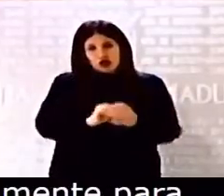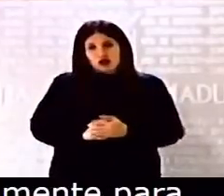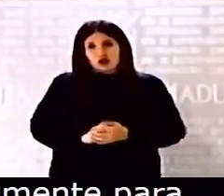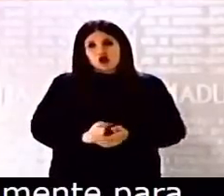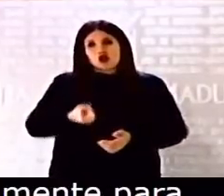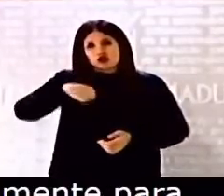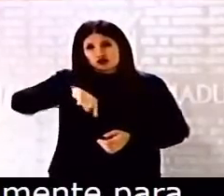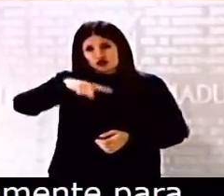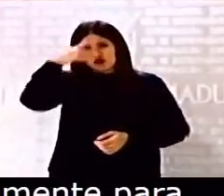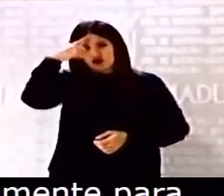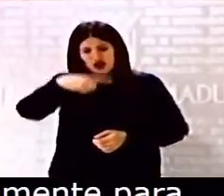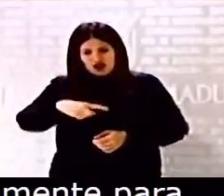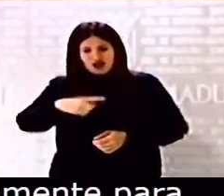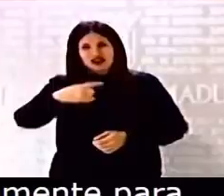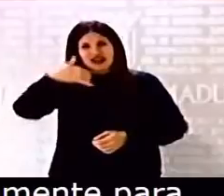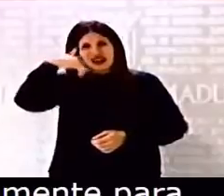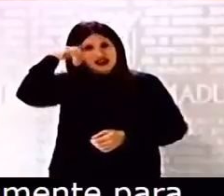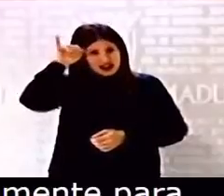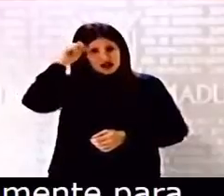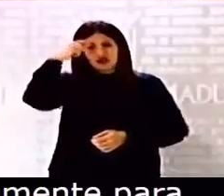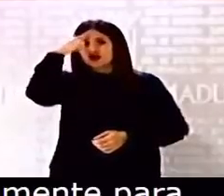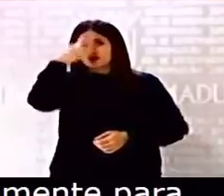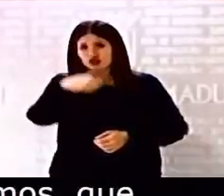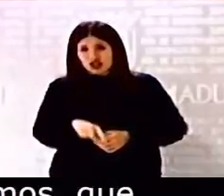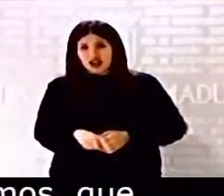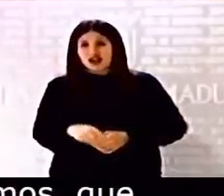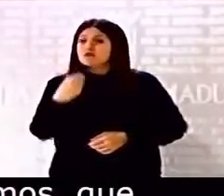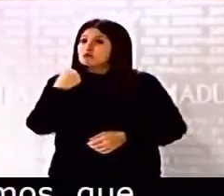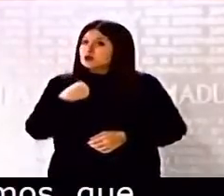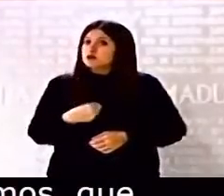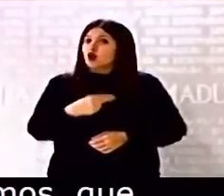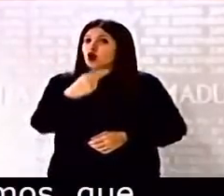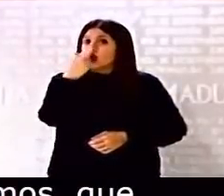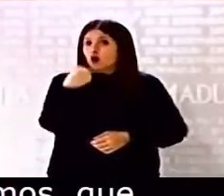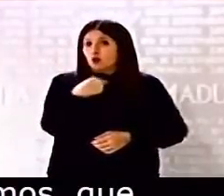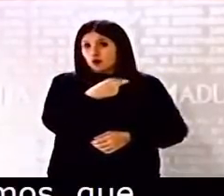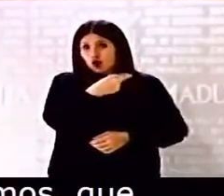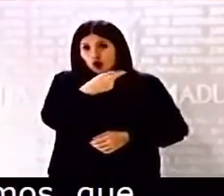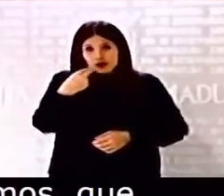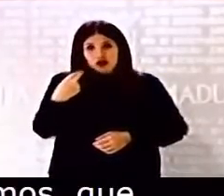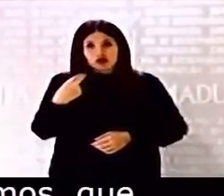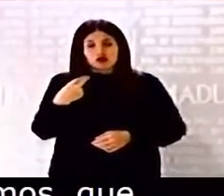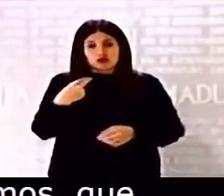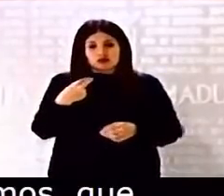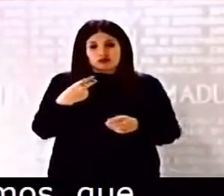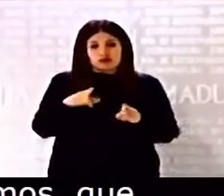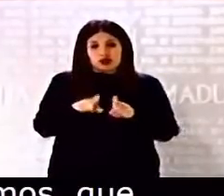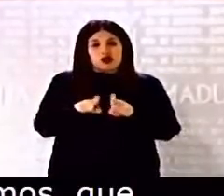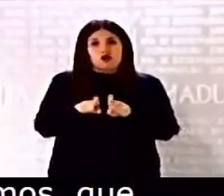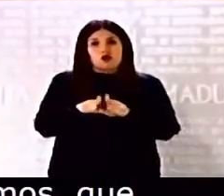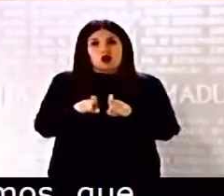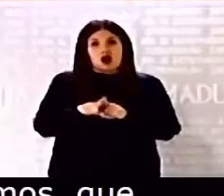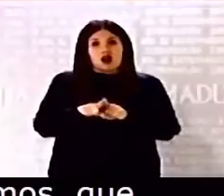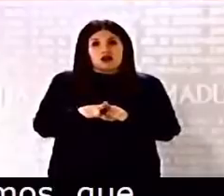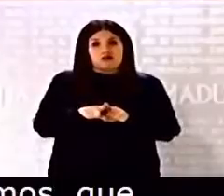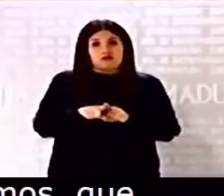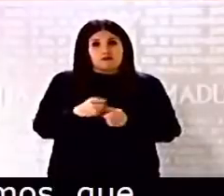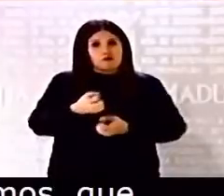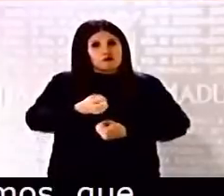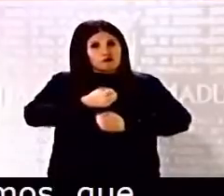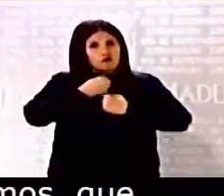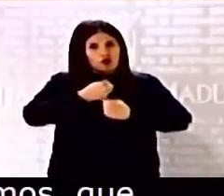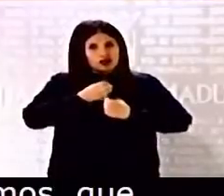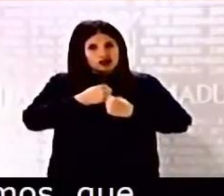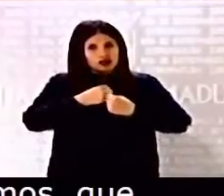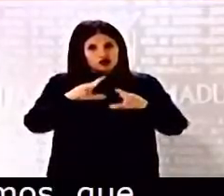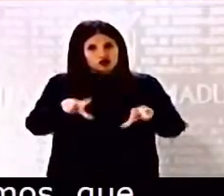sabiendo que tenemos que seguir con este compromiso que hemos adquirido tan sólido como